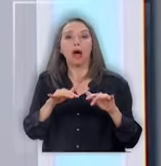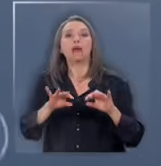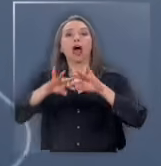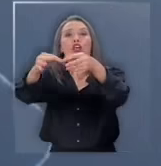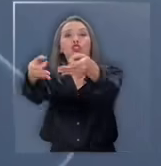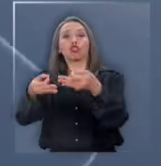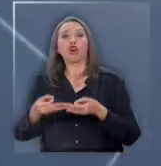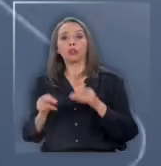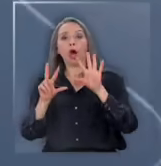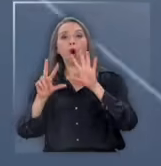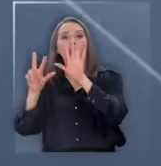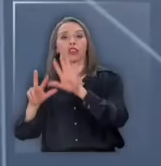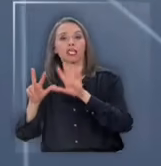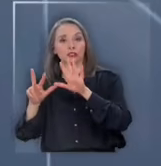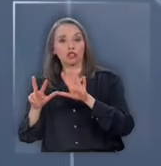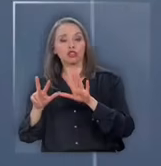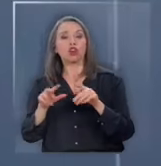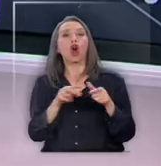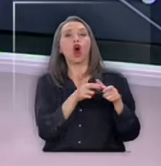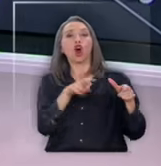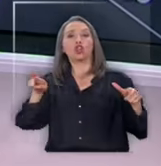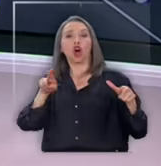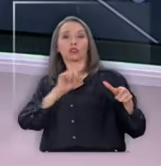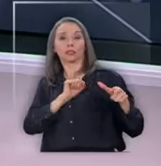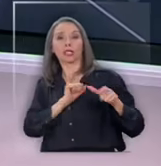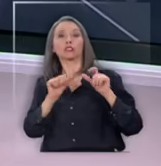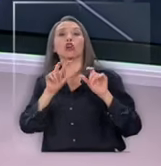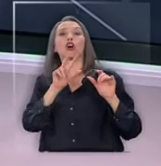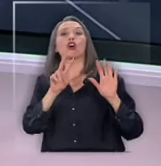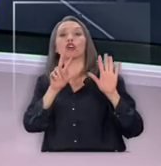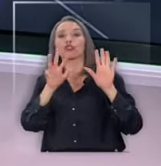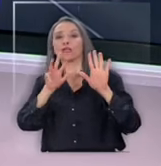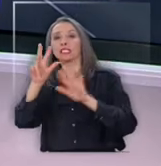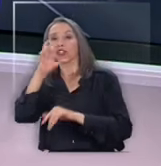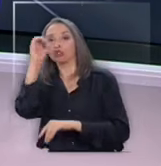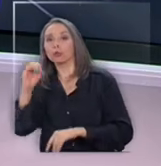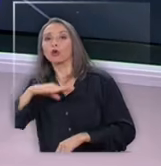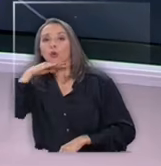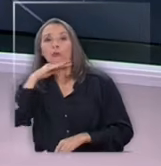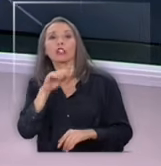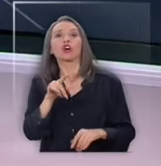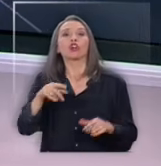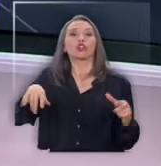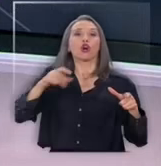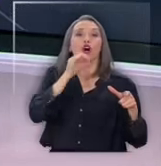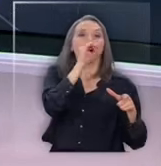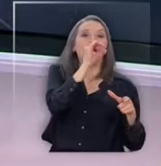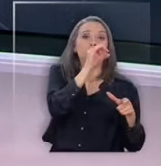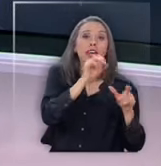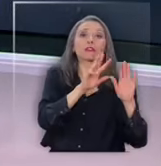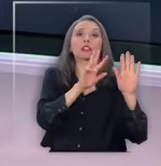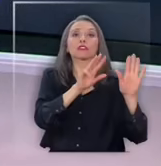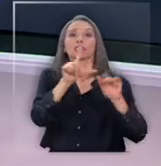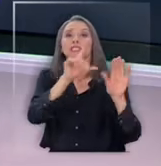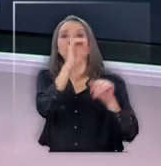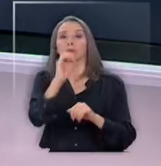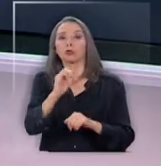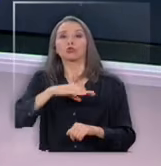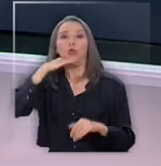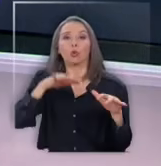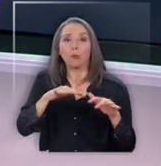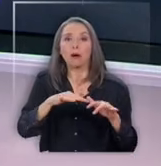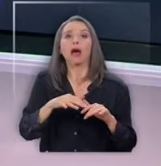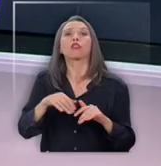818 zona norte 98 por ciento ocupado suroriente 96 por ciento ocupado y el resto de santiago sobre el